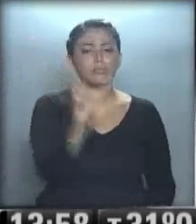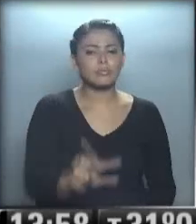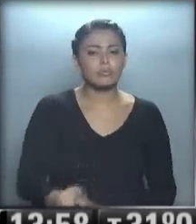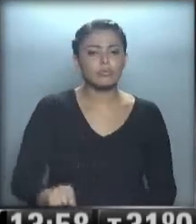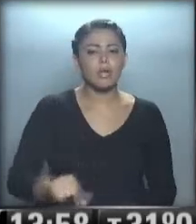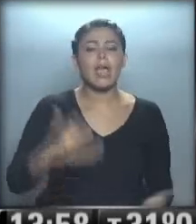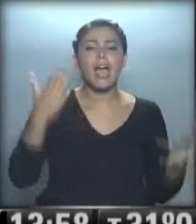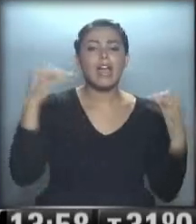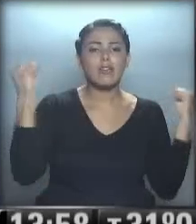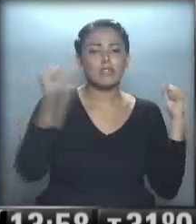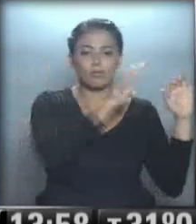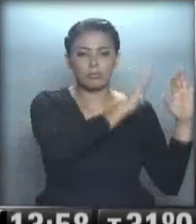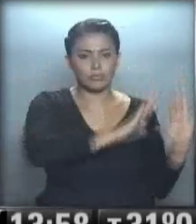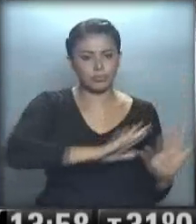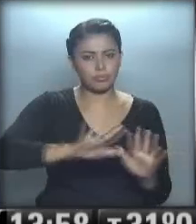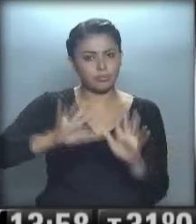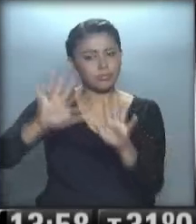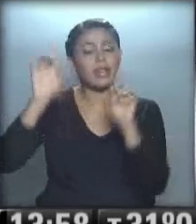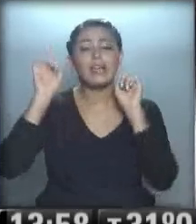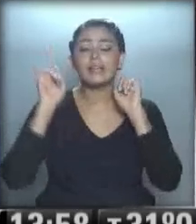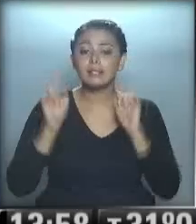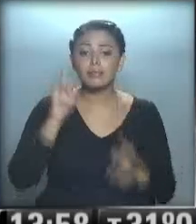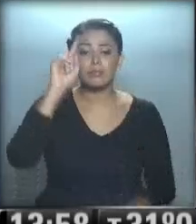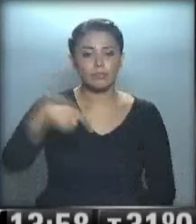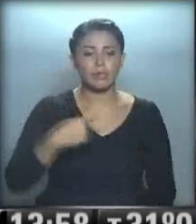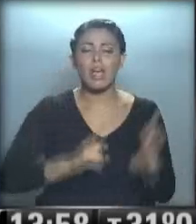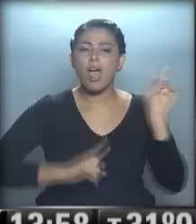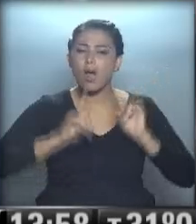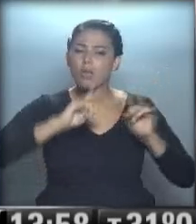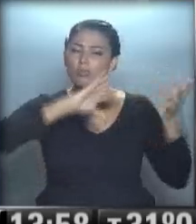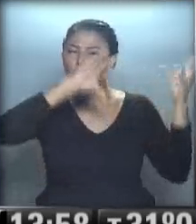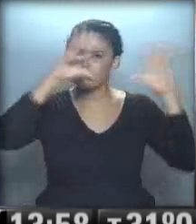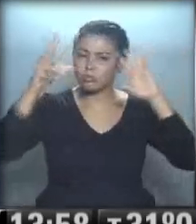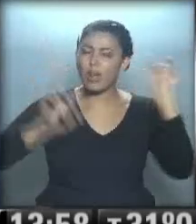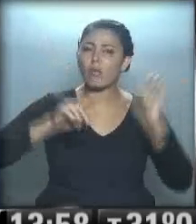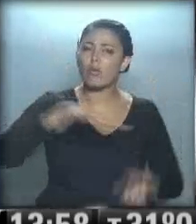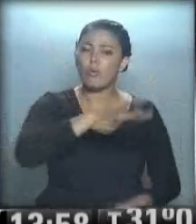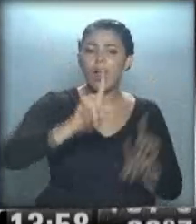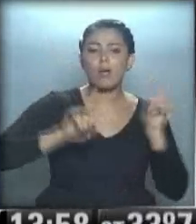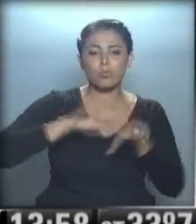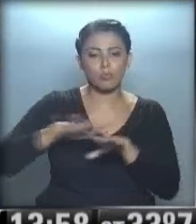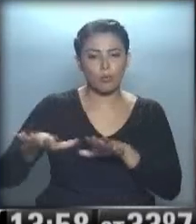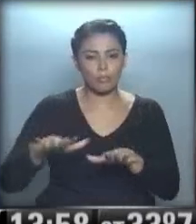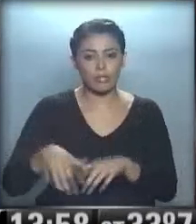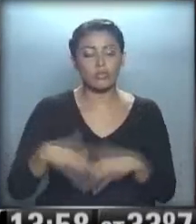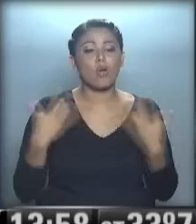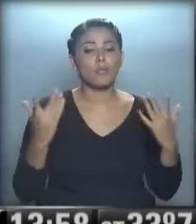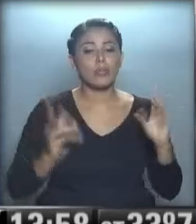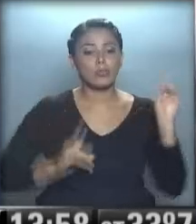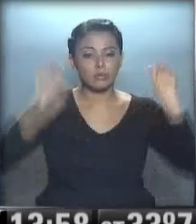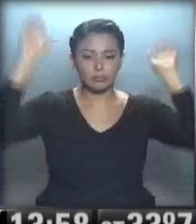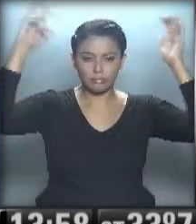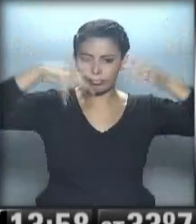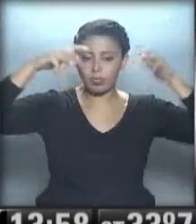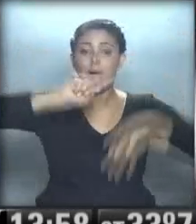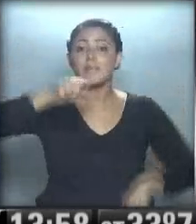un soplo de aire fresco y además va a originar tiempo algo inestable por zonas, por momentos. Hay la probabilidad de alguna